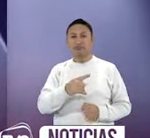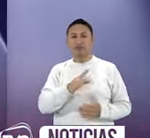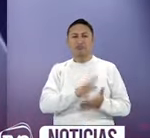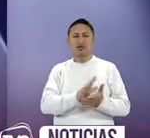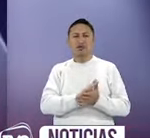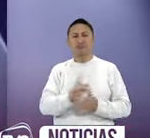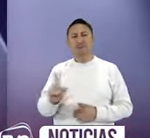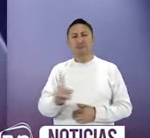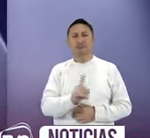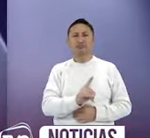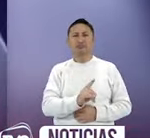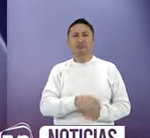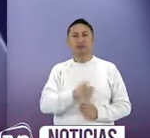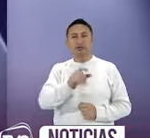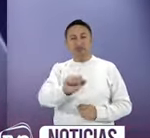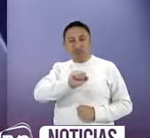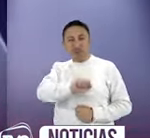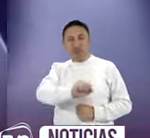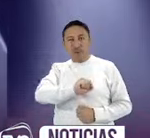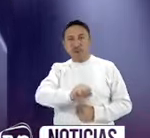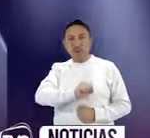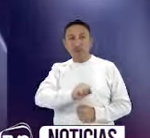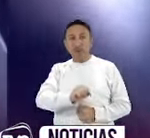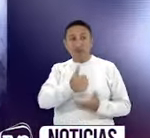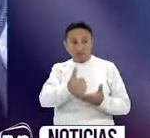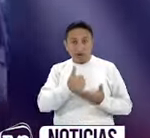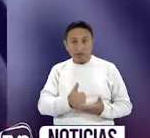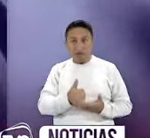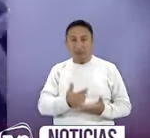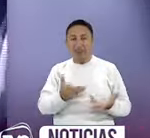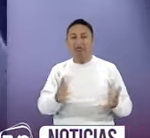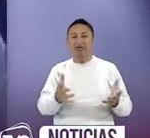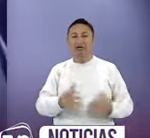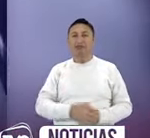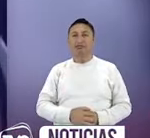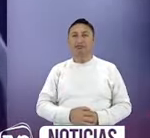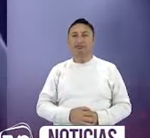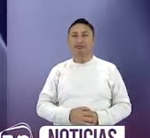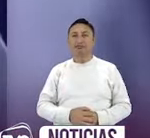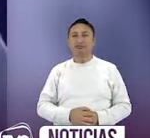conductores pitaron para que alguien haga algo, pero ya era demasiado tarde.